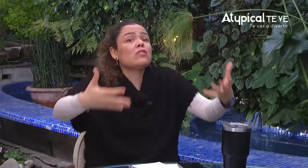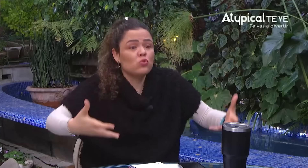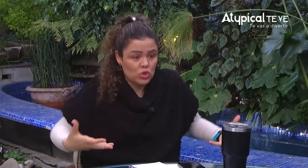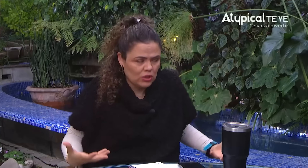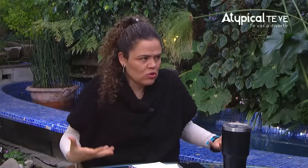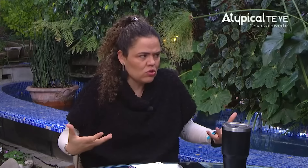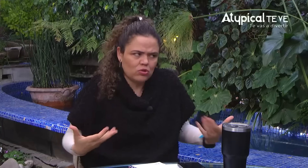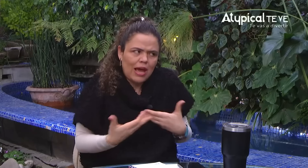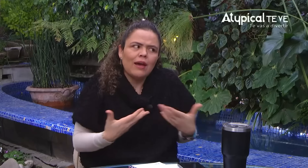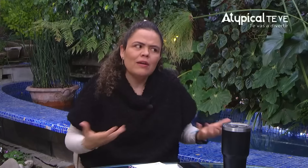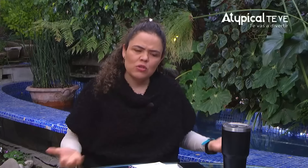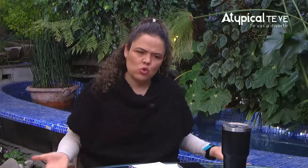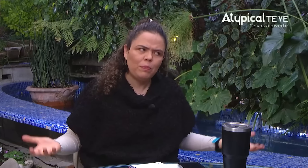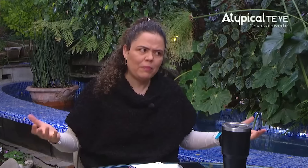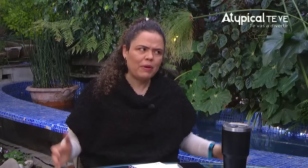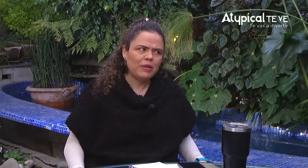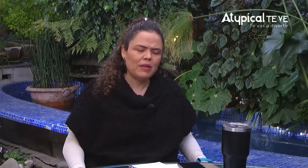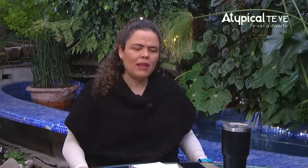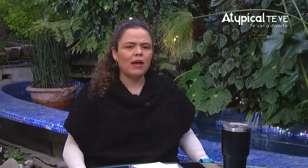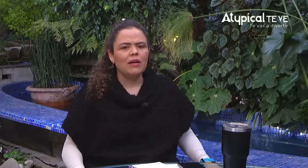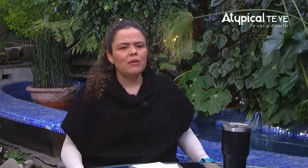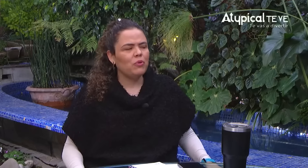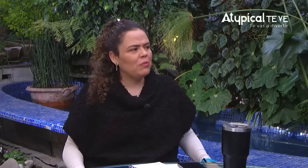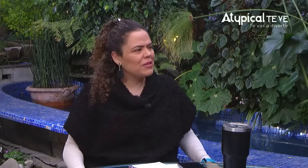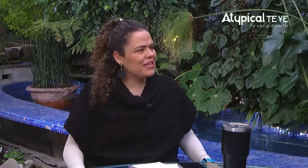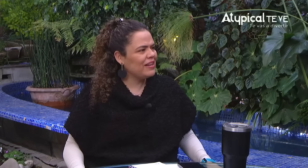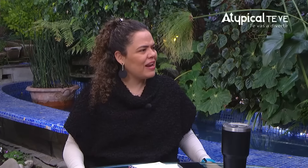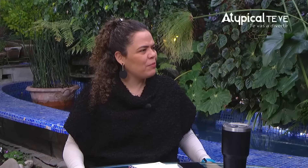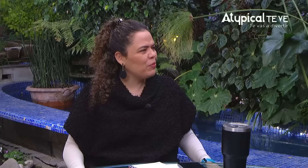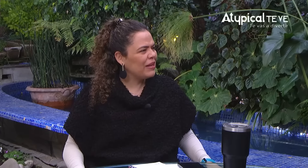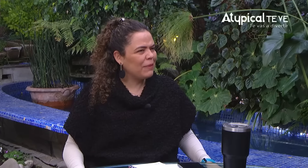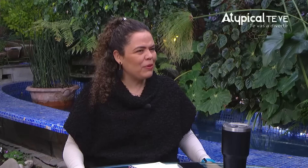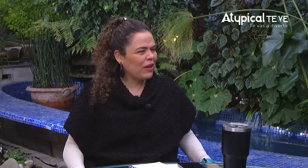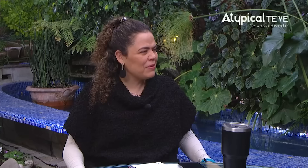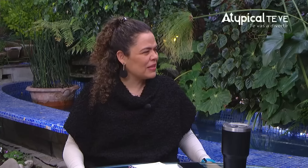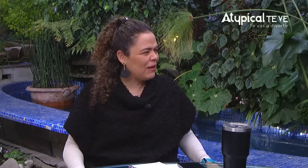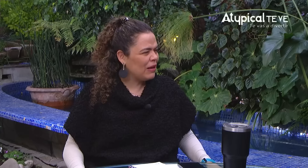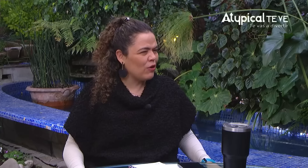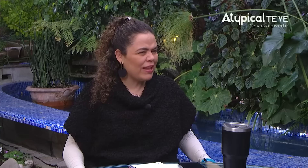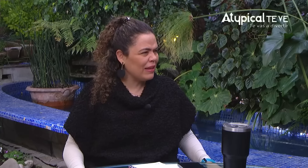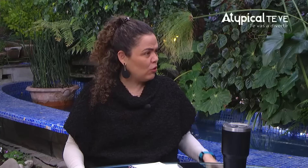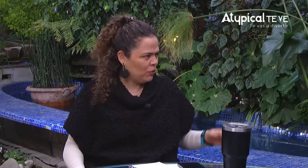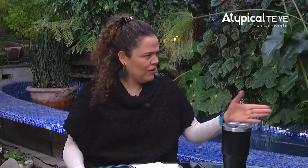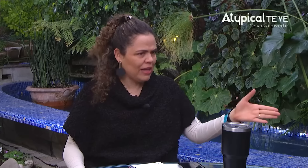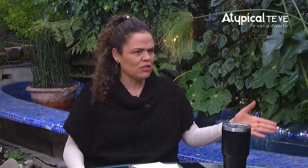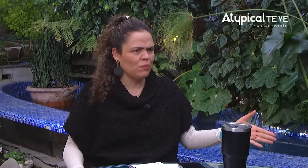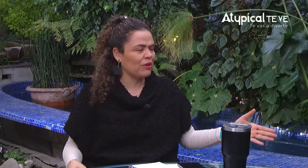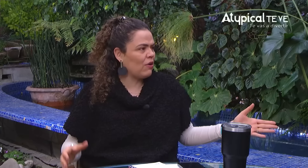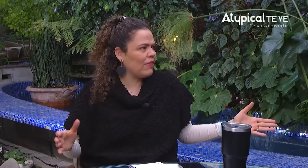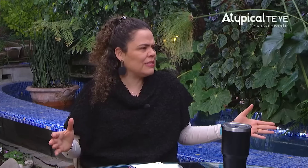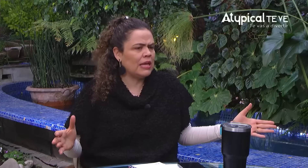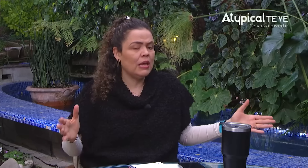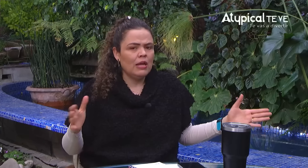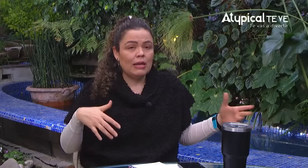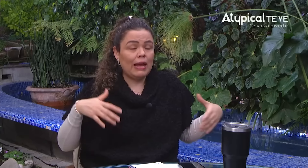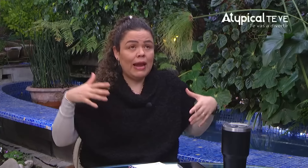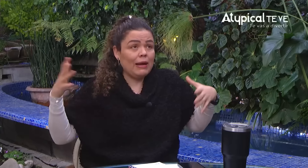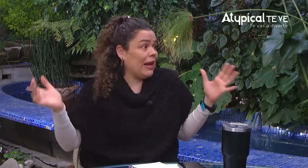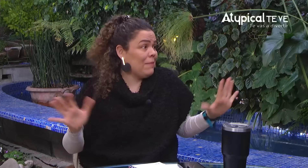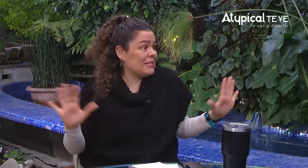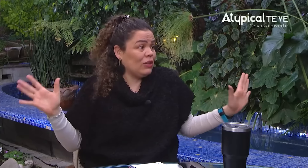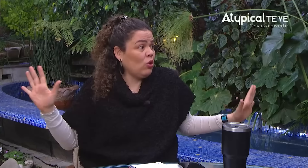a sus hijos, o sea, súper permitida por el presidente de la República, pero cada vez que habla de Loret, y lo pone en riesgo, porque ahora dice